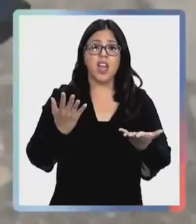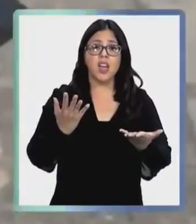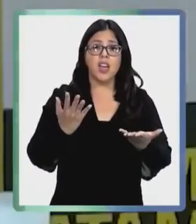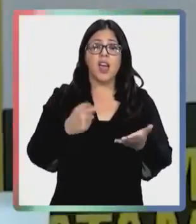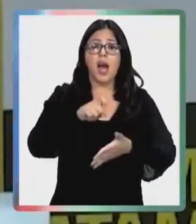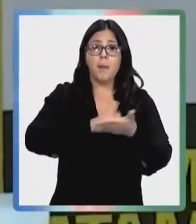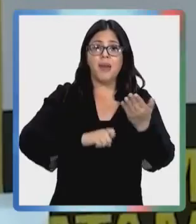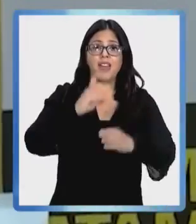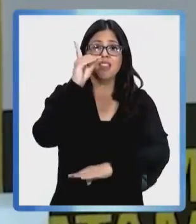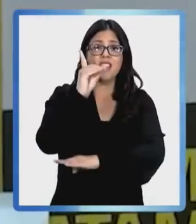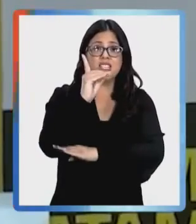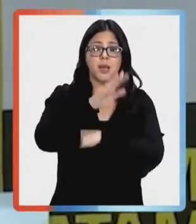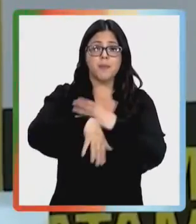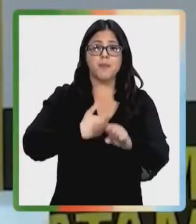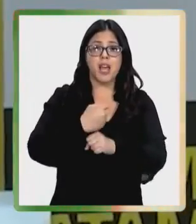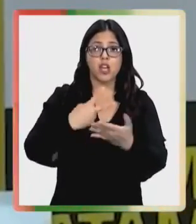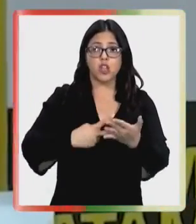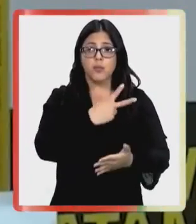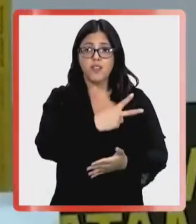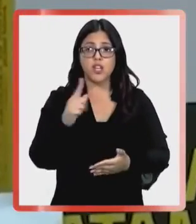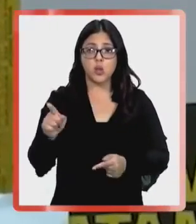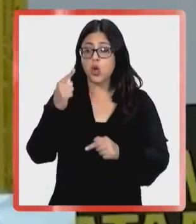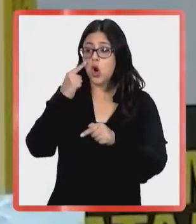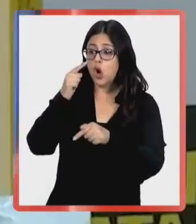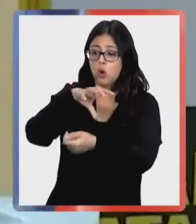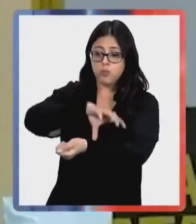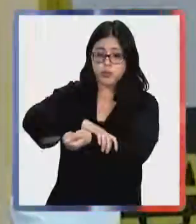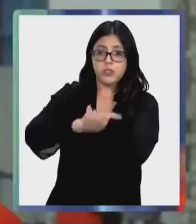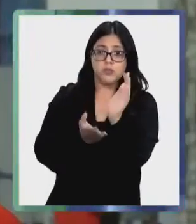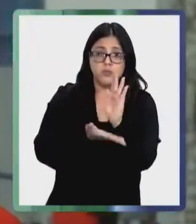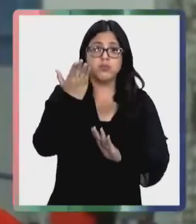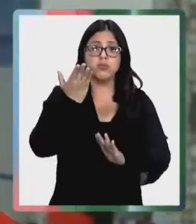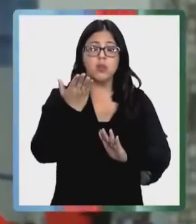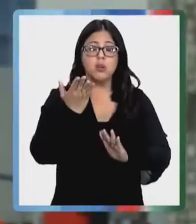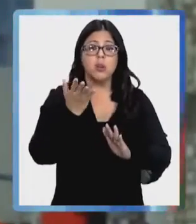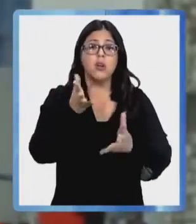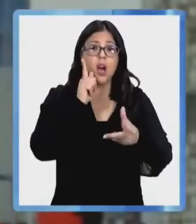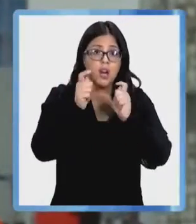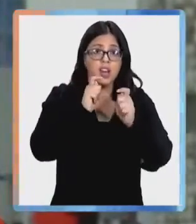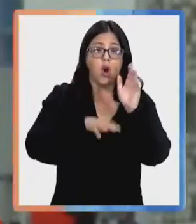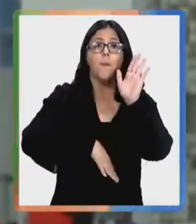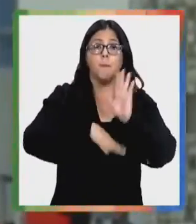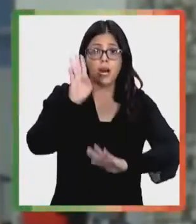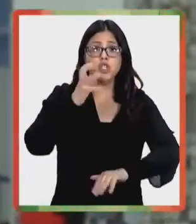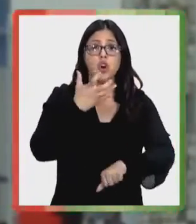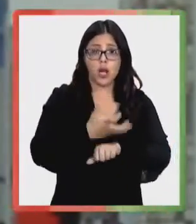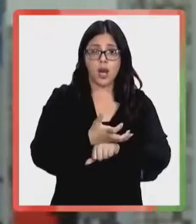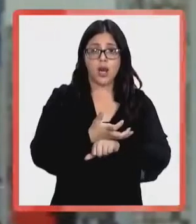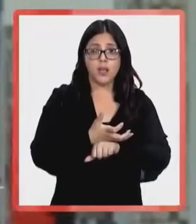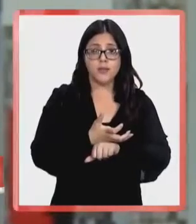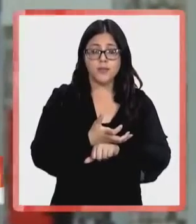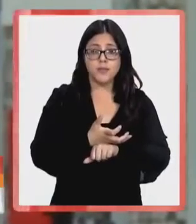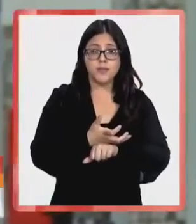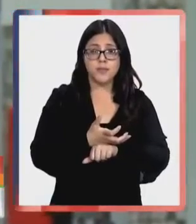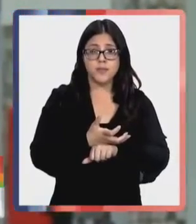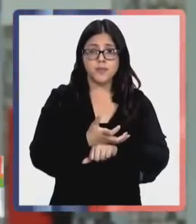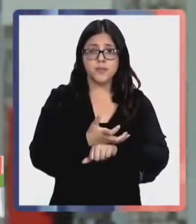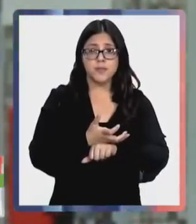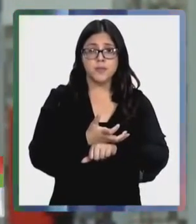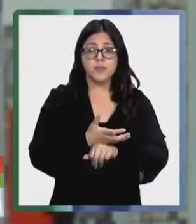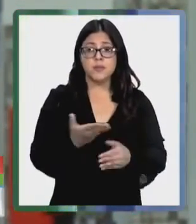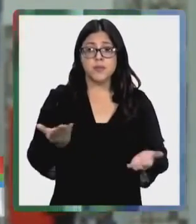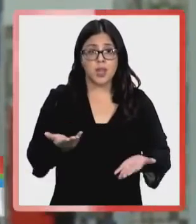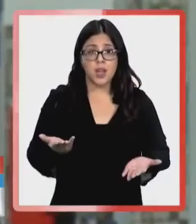a diciembre del 2021. Finalmente, la hipertensión es un factor de riesgo mayor, se considera un factor de riesgo